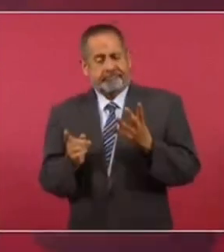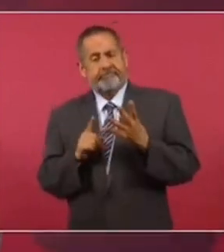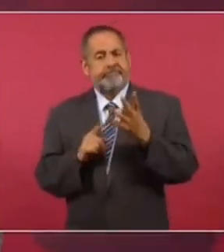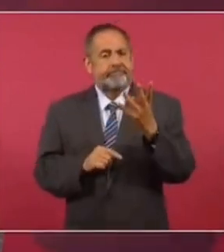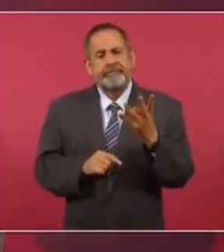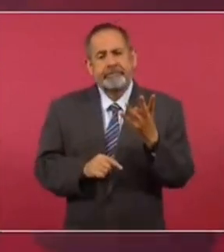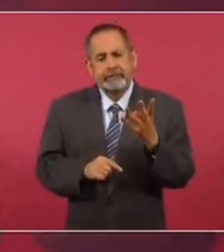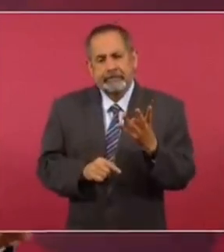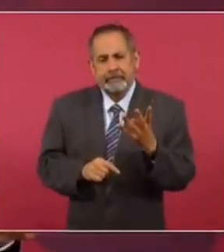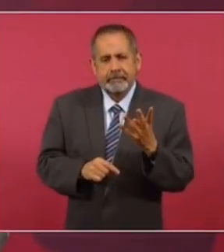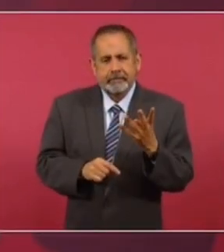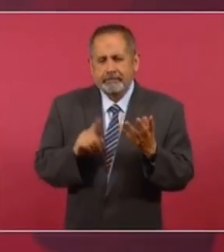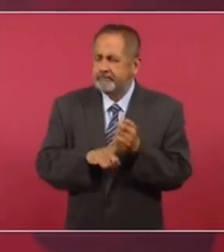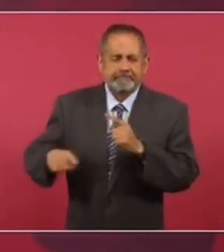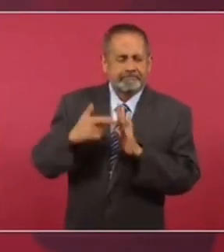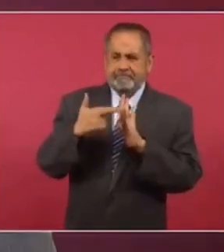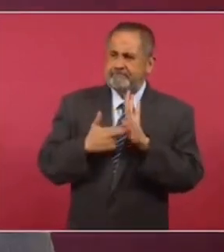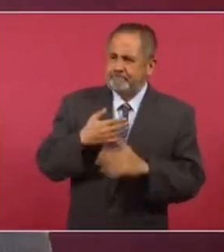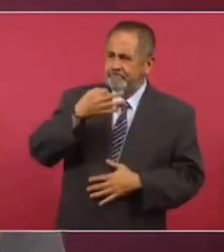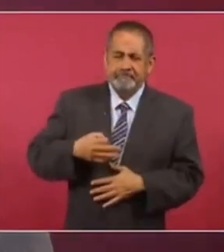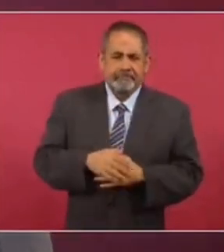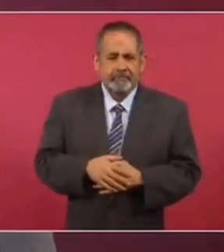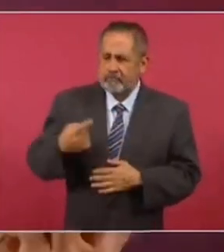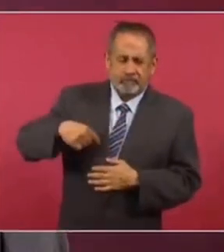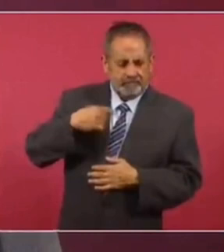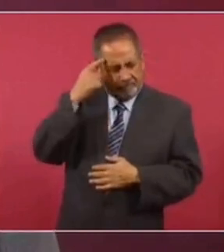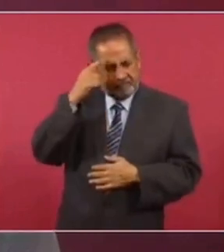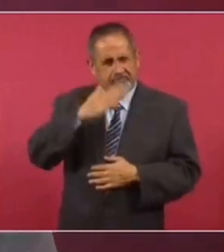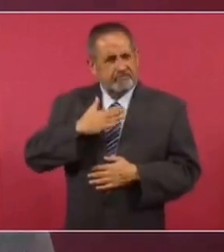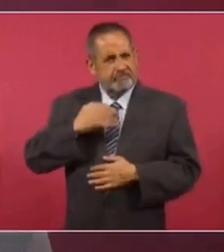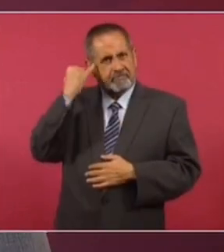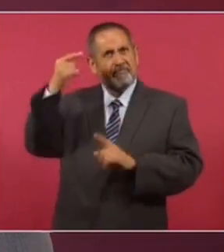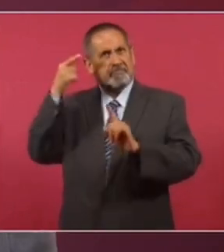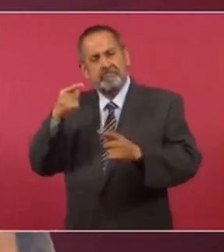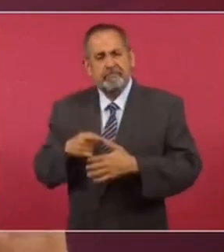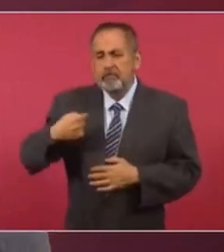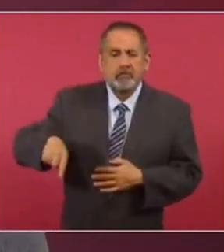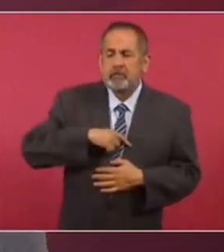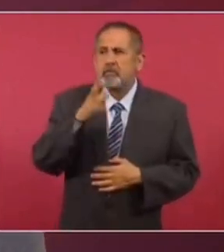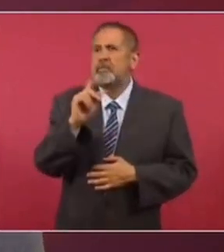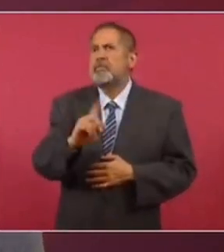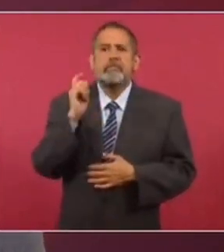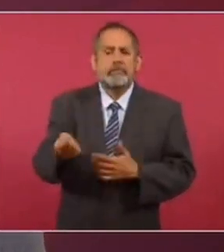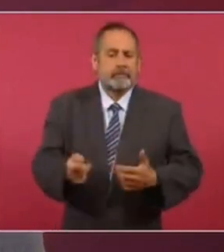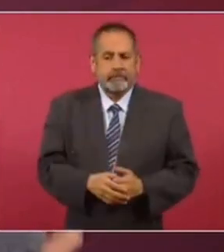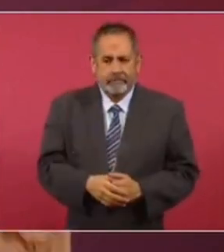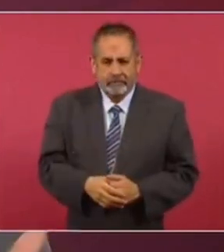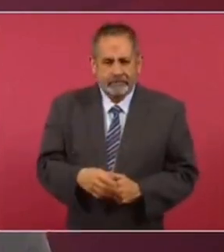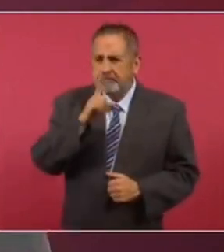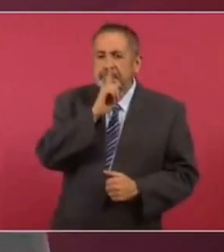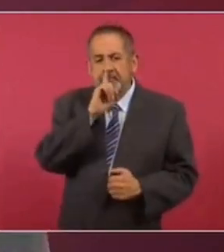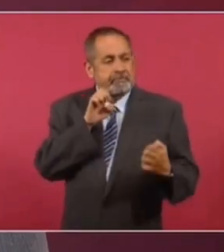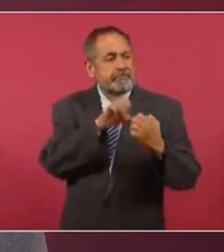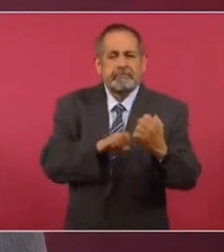ver pues con los principios nuestros, con nuestros ideales. Nosotros no podríamos